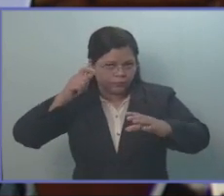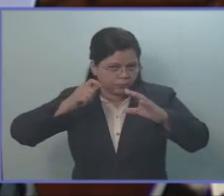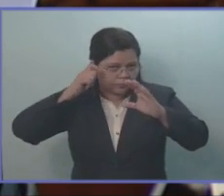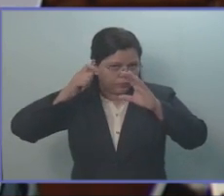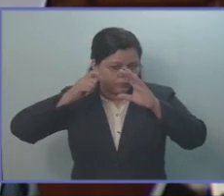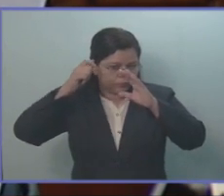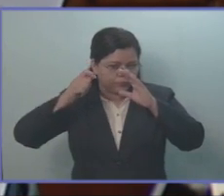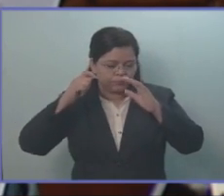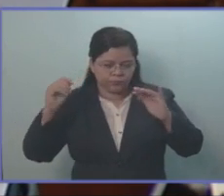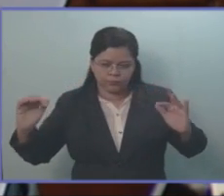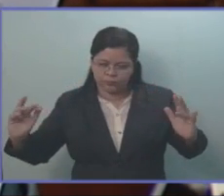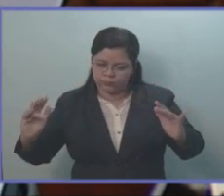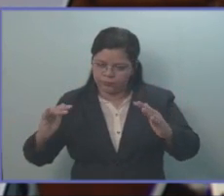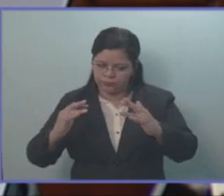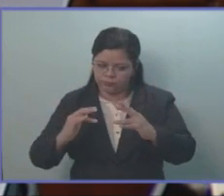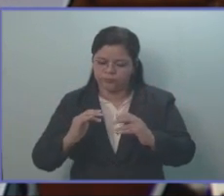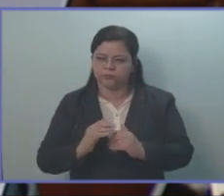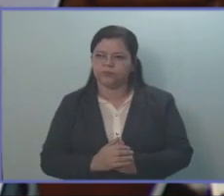videoconferencia.